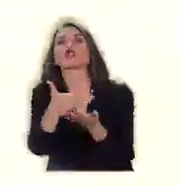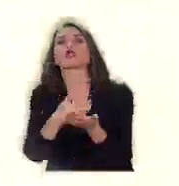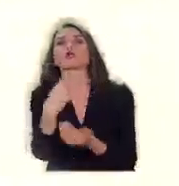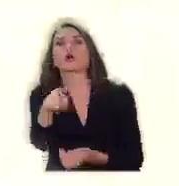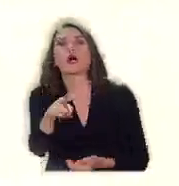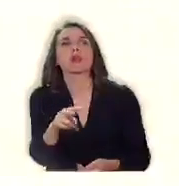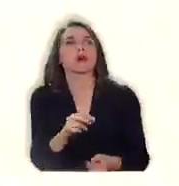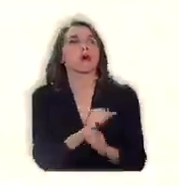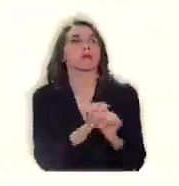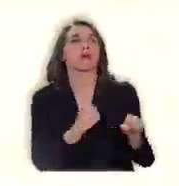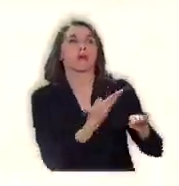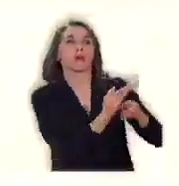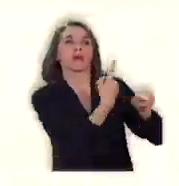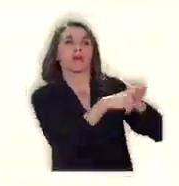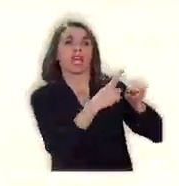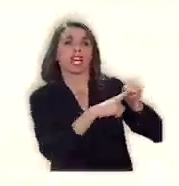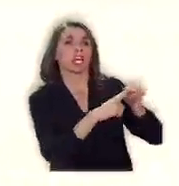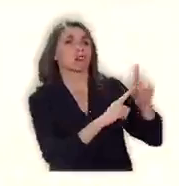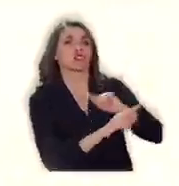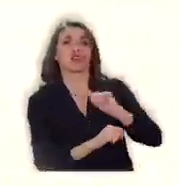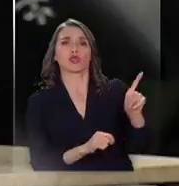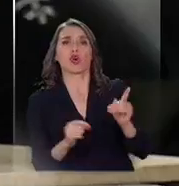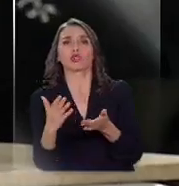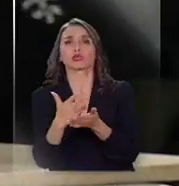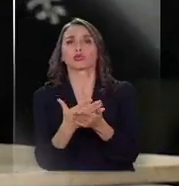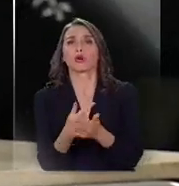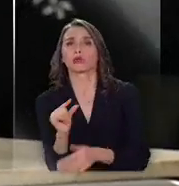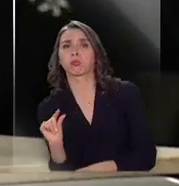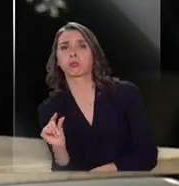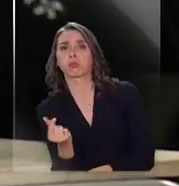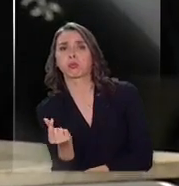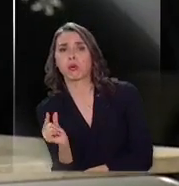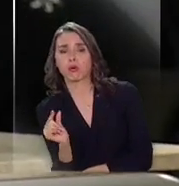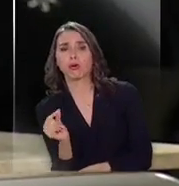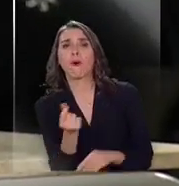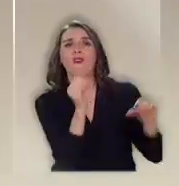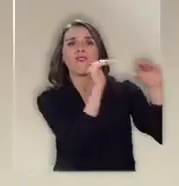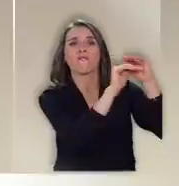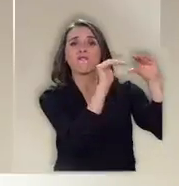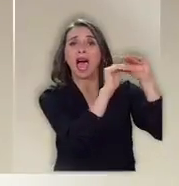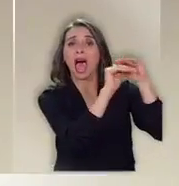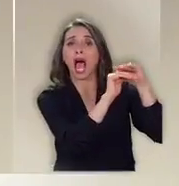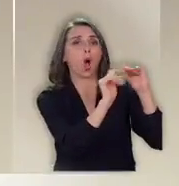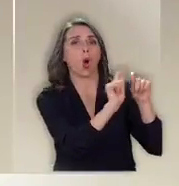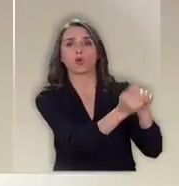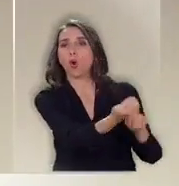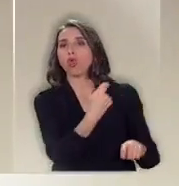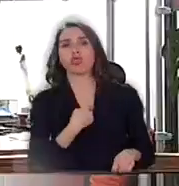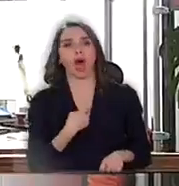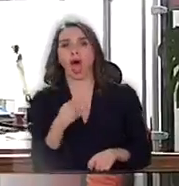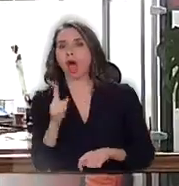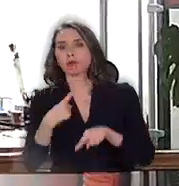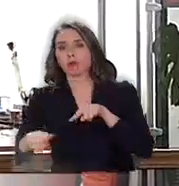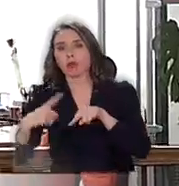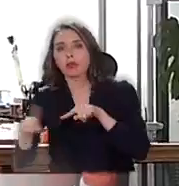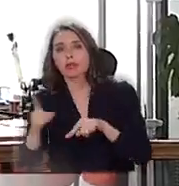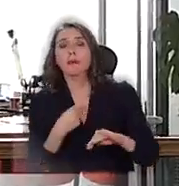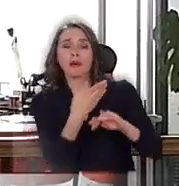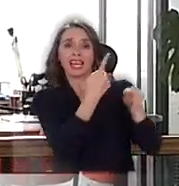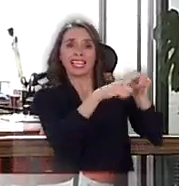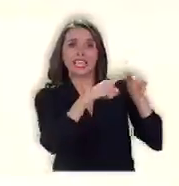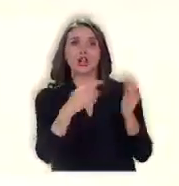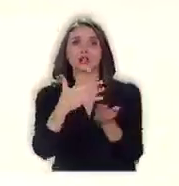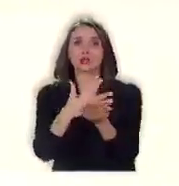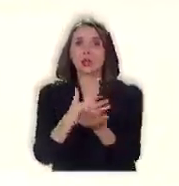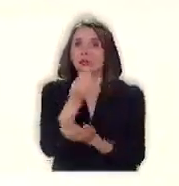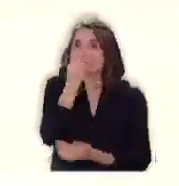te dan la posibilidad de un crédito porque ganas un sueldo muy corto. ¿Y por eso la banca no entrega esa posibilidad? No entrega. Para un crédito de que esté un sueldo